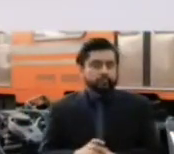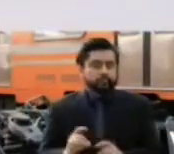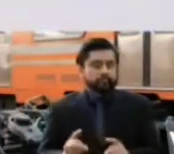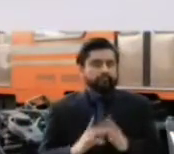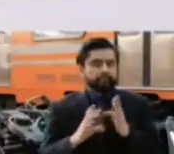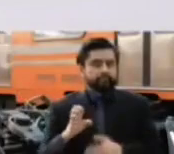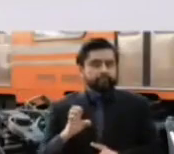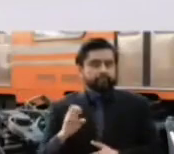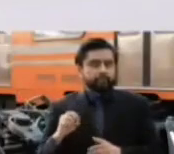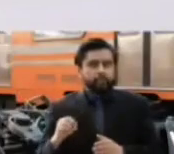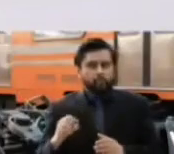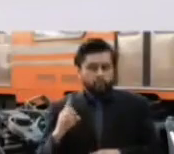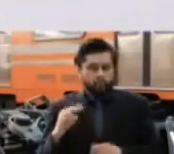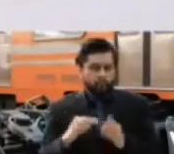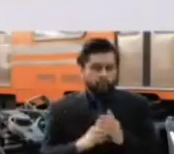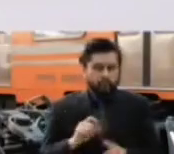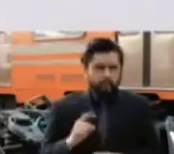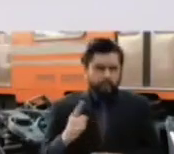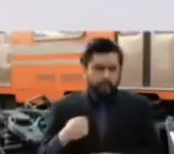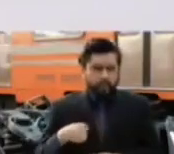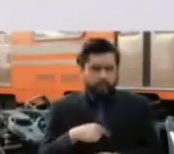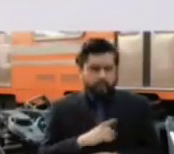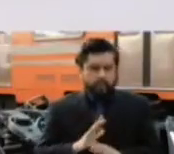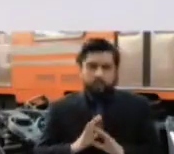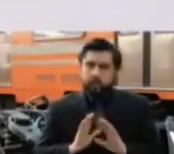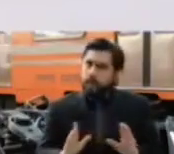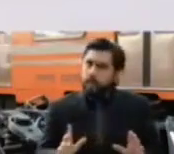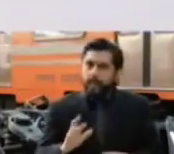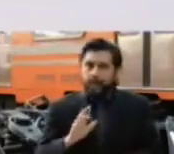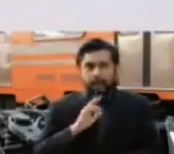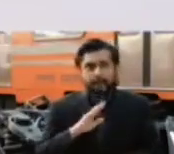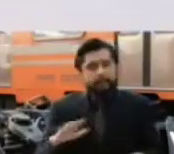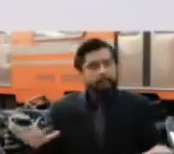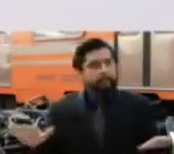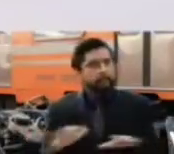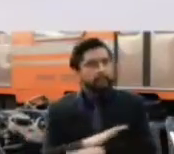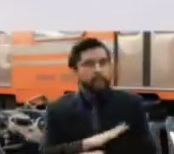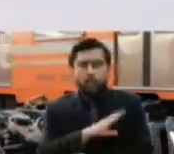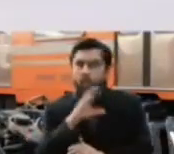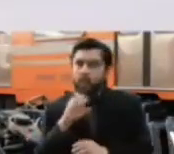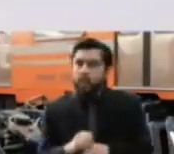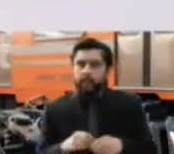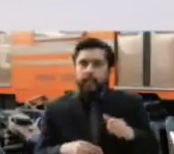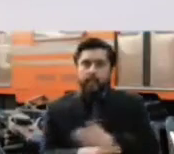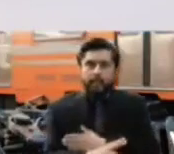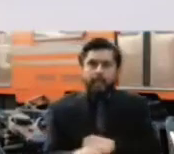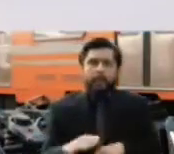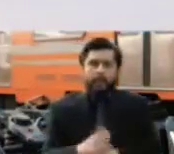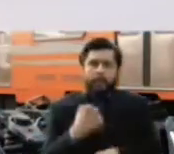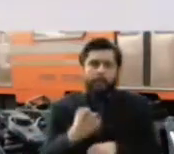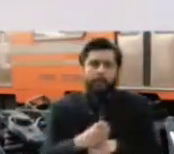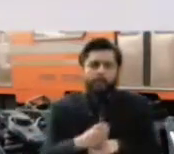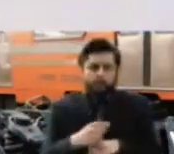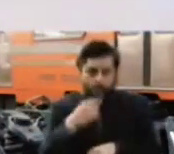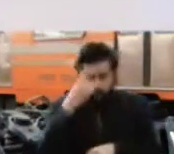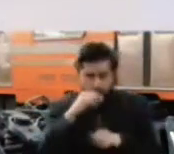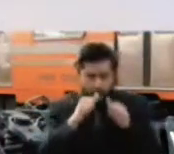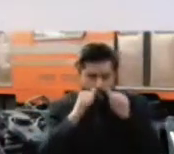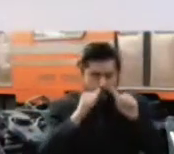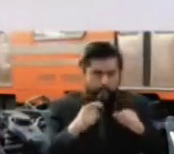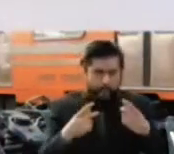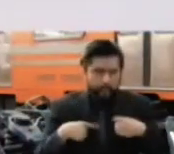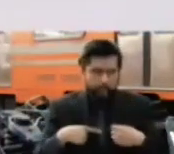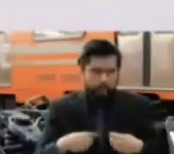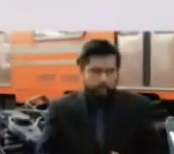enero del 2021, estamos sacando lo mejor del metro y estamos dándole a la ciudadanía un metro todavía mucho mejor del